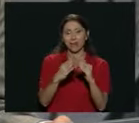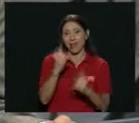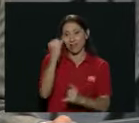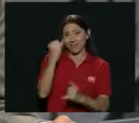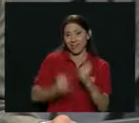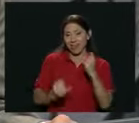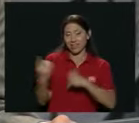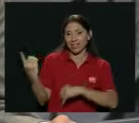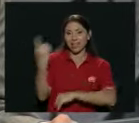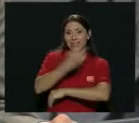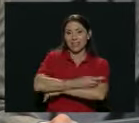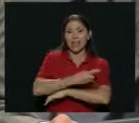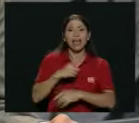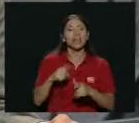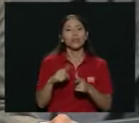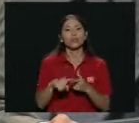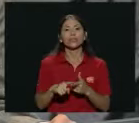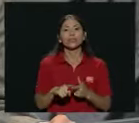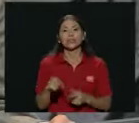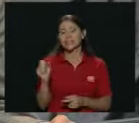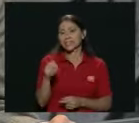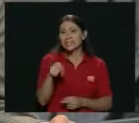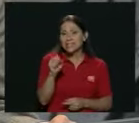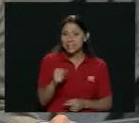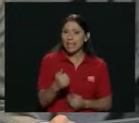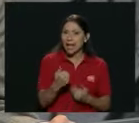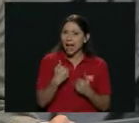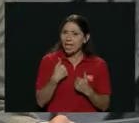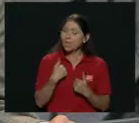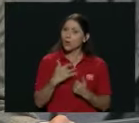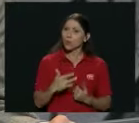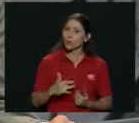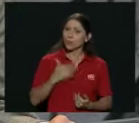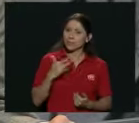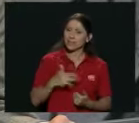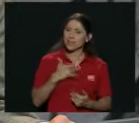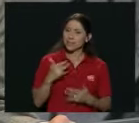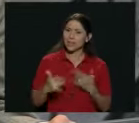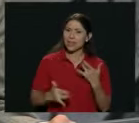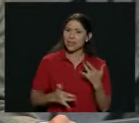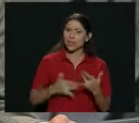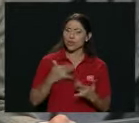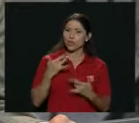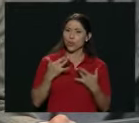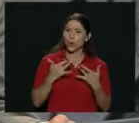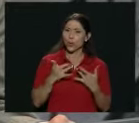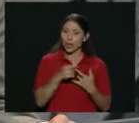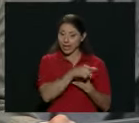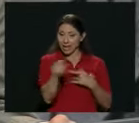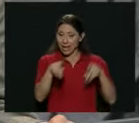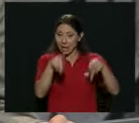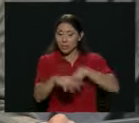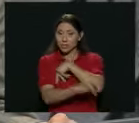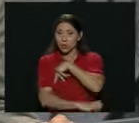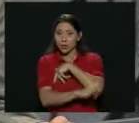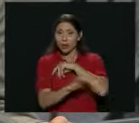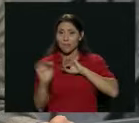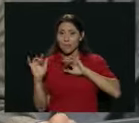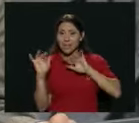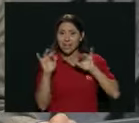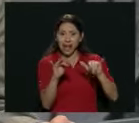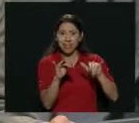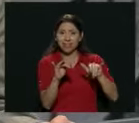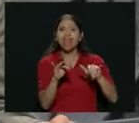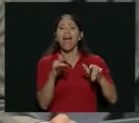Entonces, evidentemente sí hay un sentimiento de persecución al migrante,